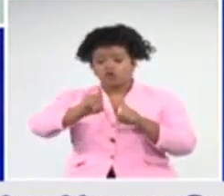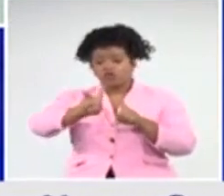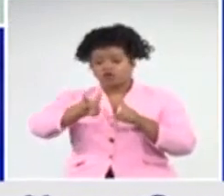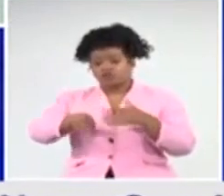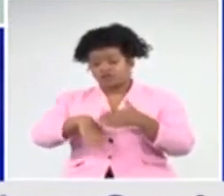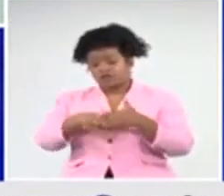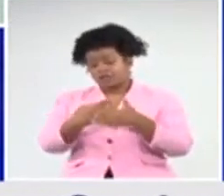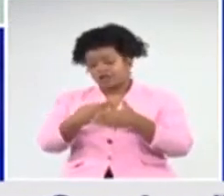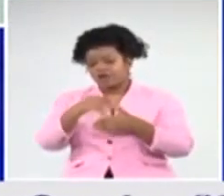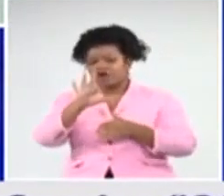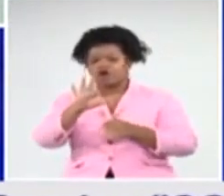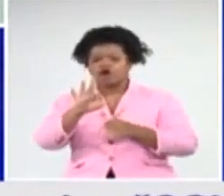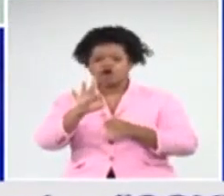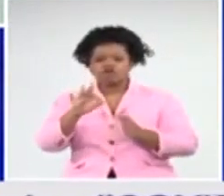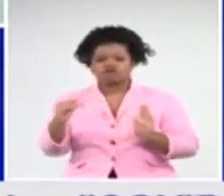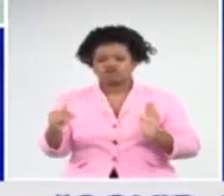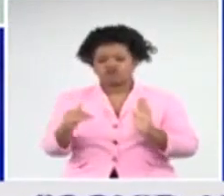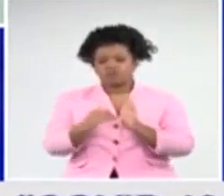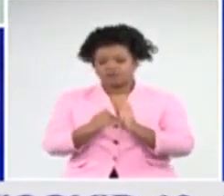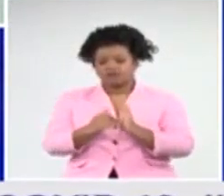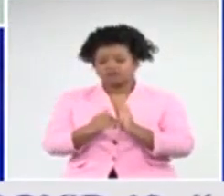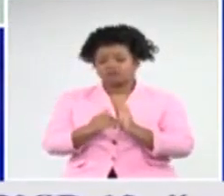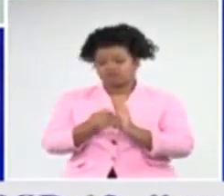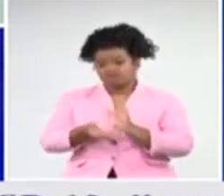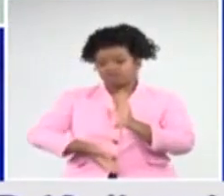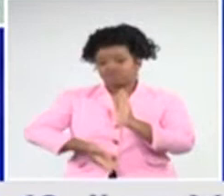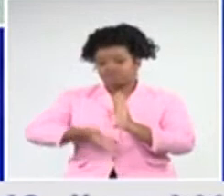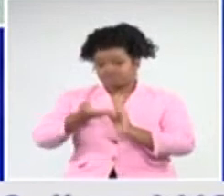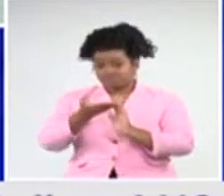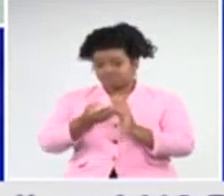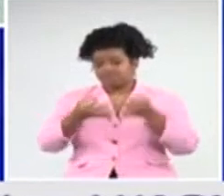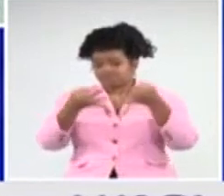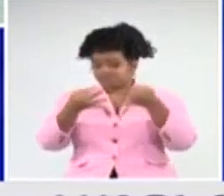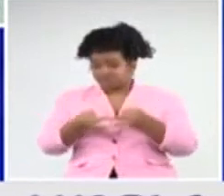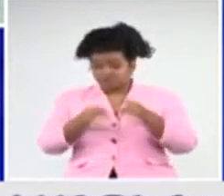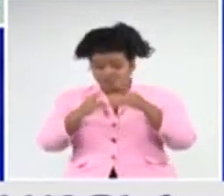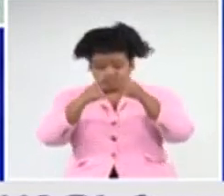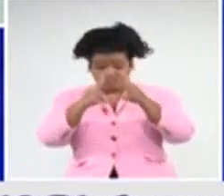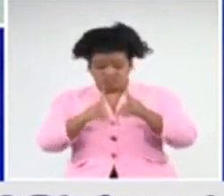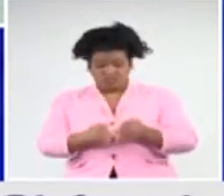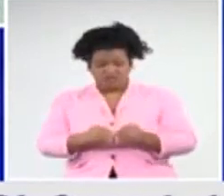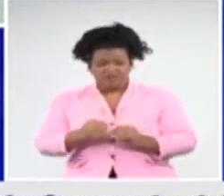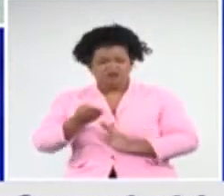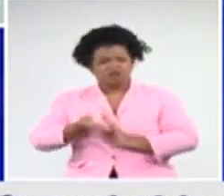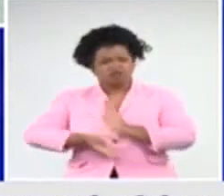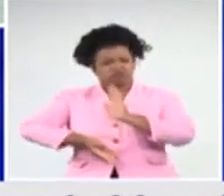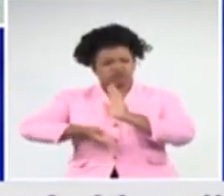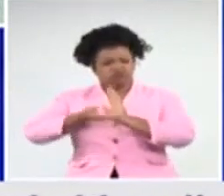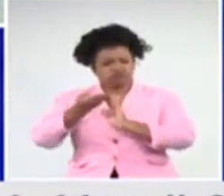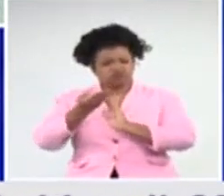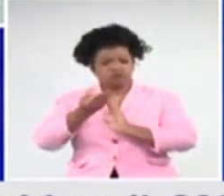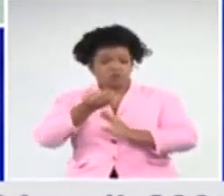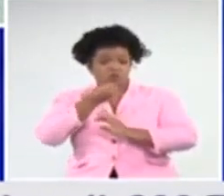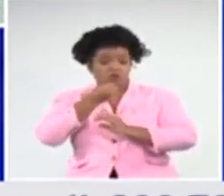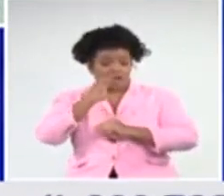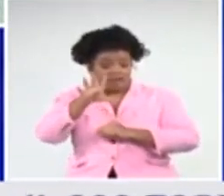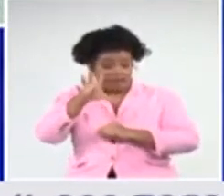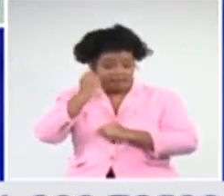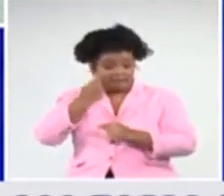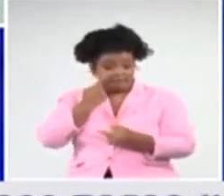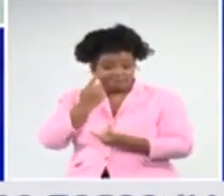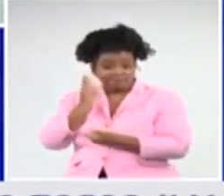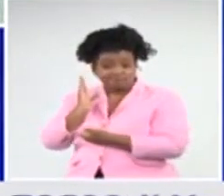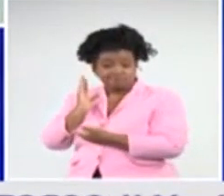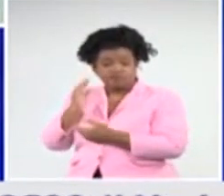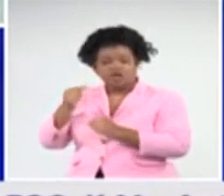de 8.300 casos. Realmente cifras muy elevadas, y que, como se puede apreciar ahí, ayer